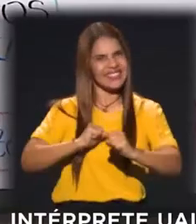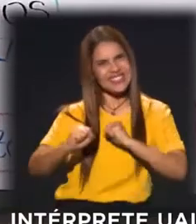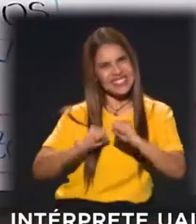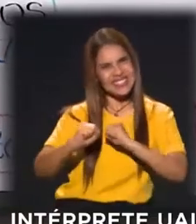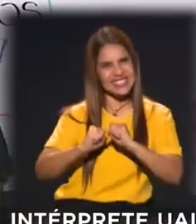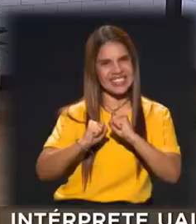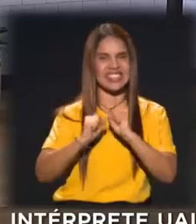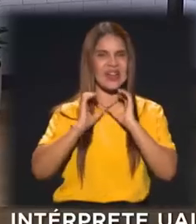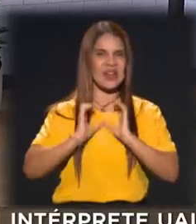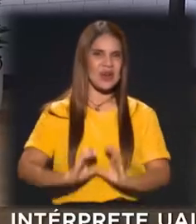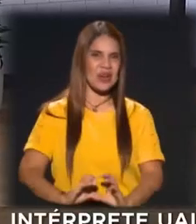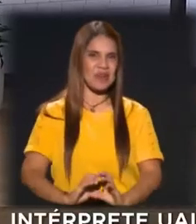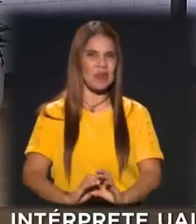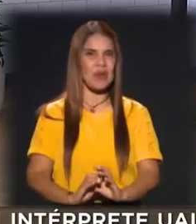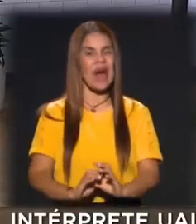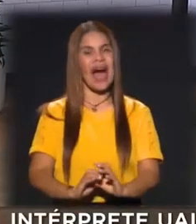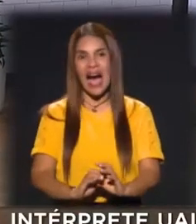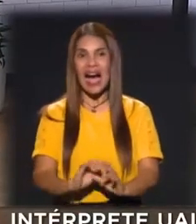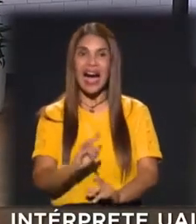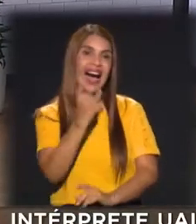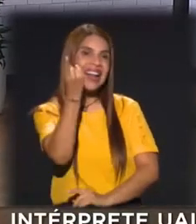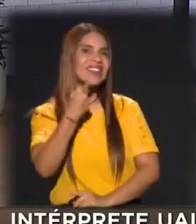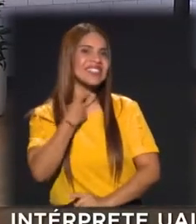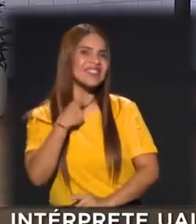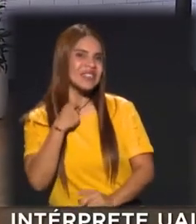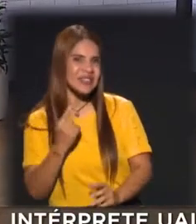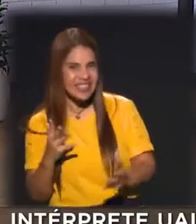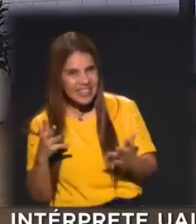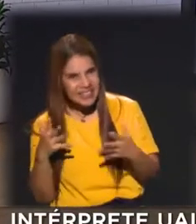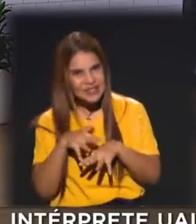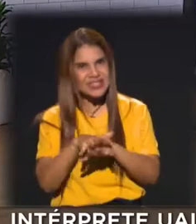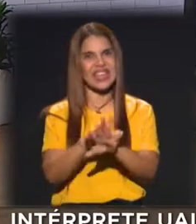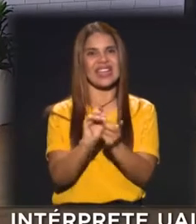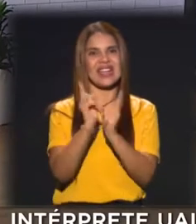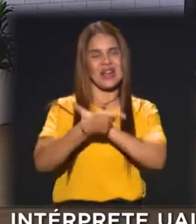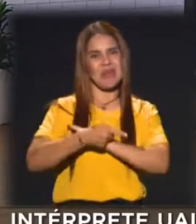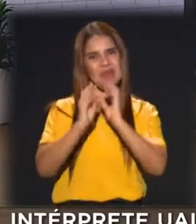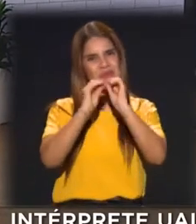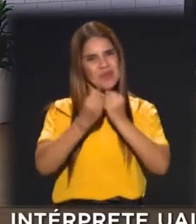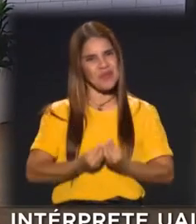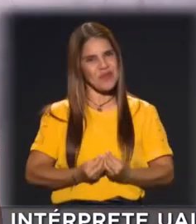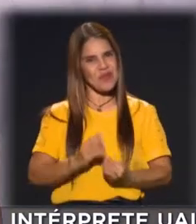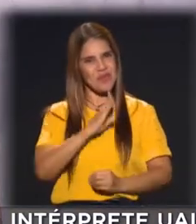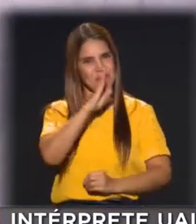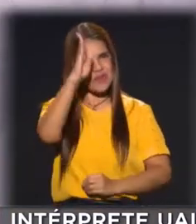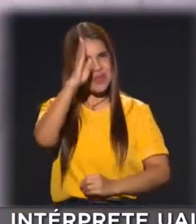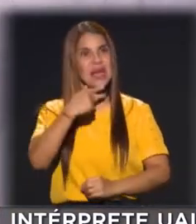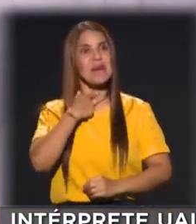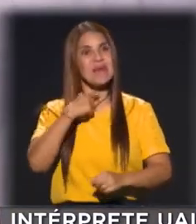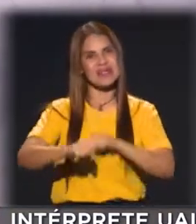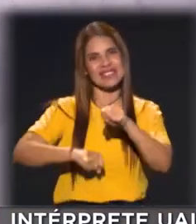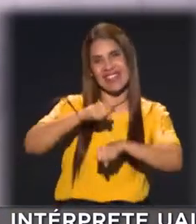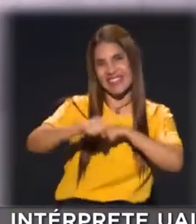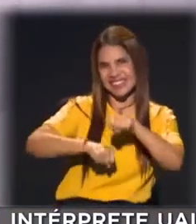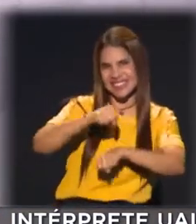a la actividad física, porque es desde lo que a uno le gusta. Con la actividad física que más me guste, con eso puedo cambiar mi estilo de vida. Así es, quienes les gusta montar